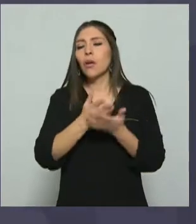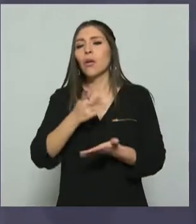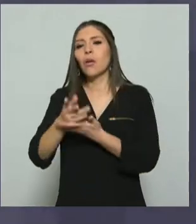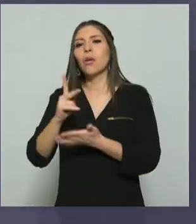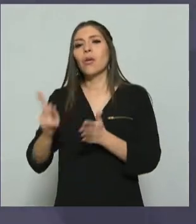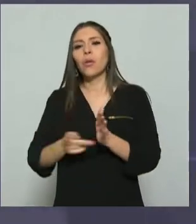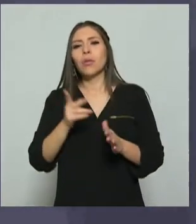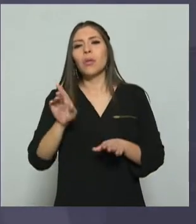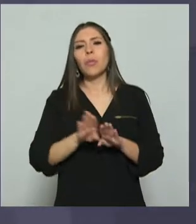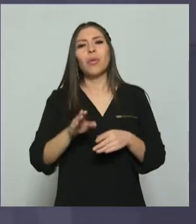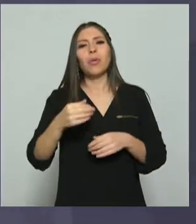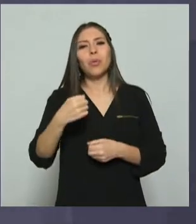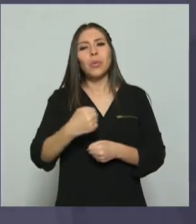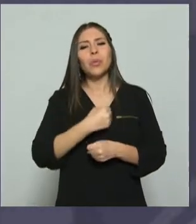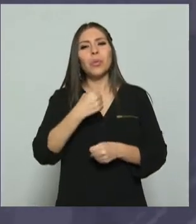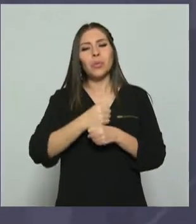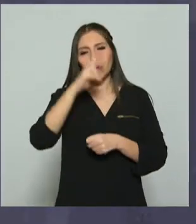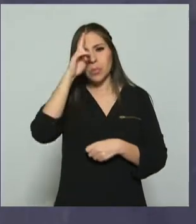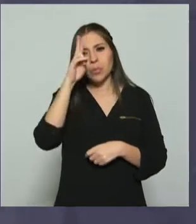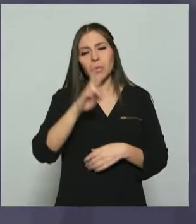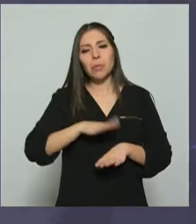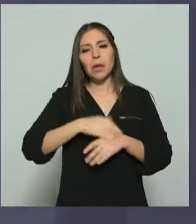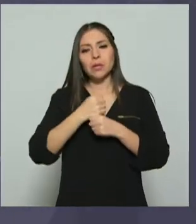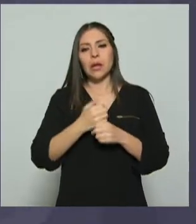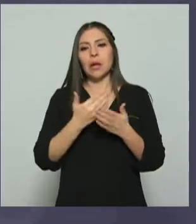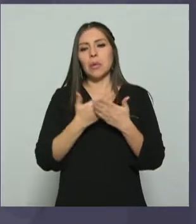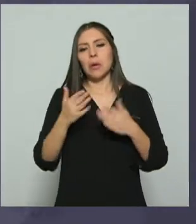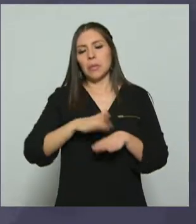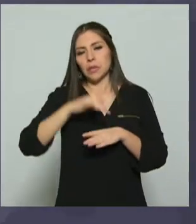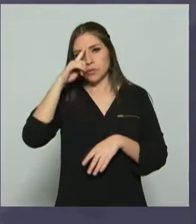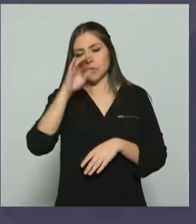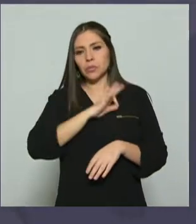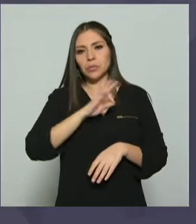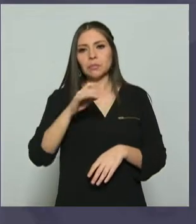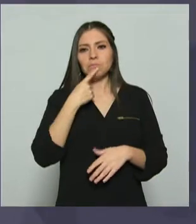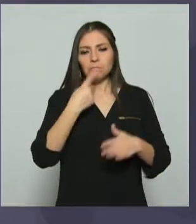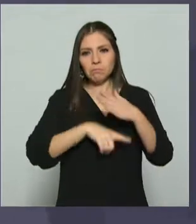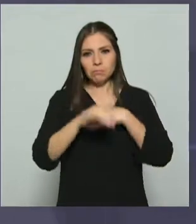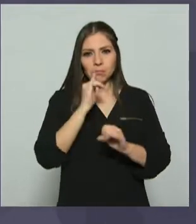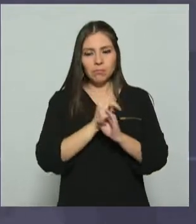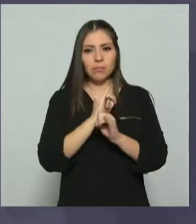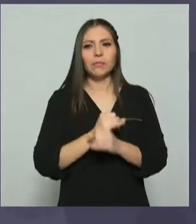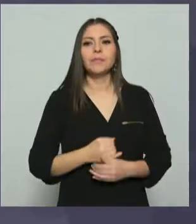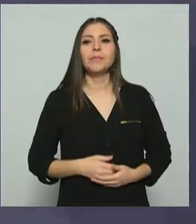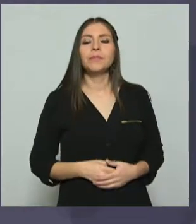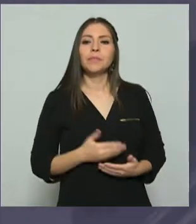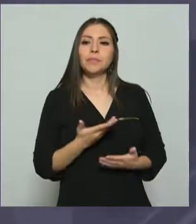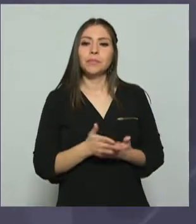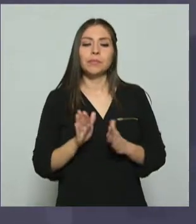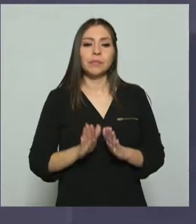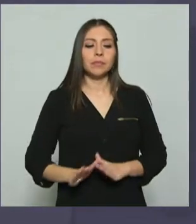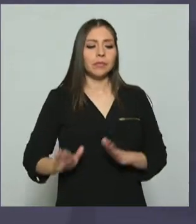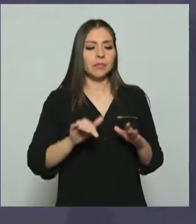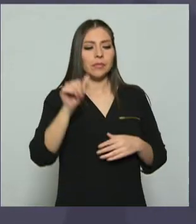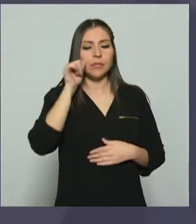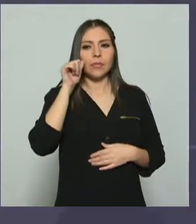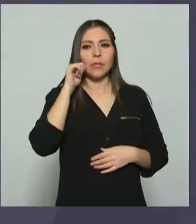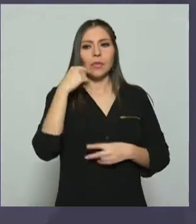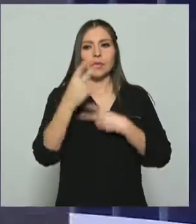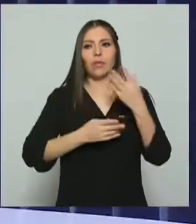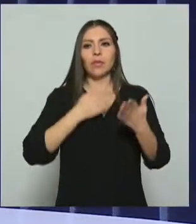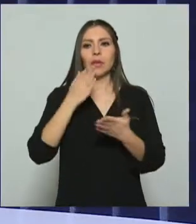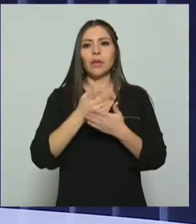la denuncia. No, y además algo muy importante que hay que destacar esta mañana. El día de ayer estuvieron aquí presentes en esta mesa Ulises Lara, el